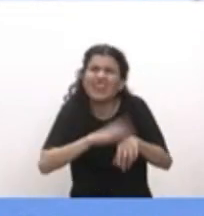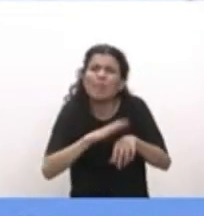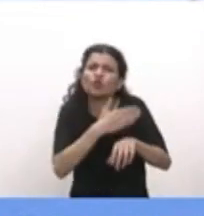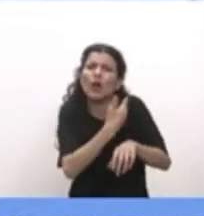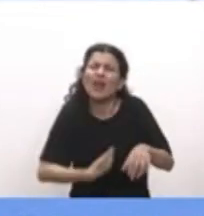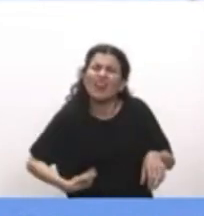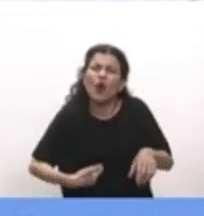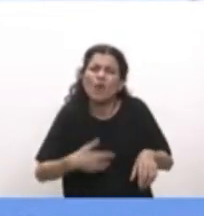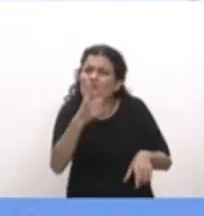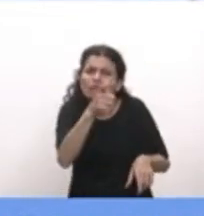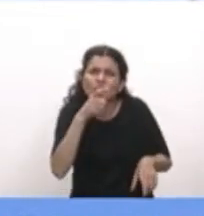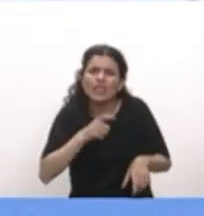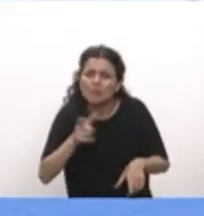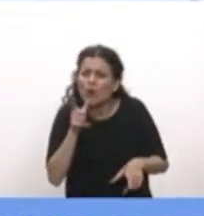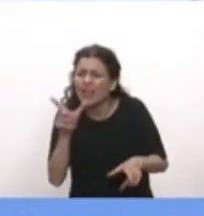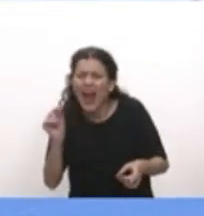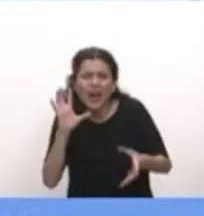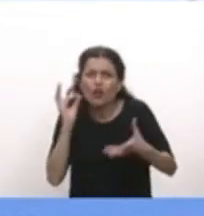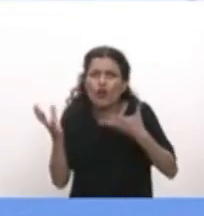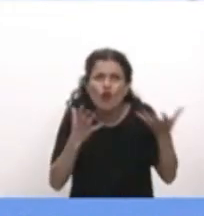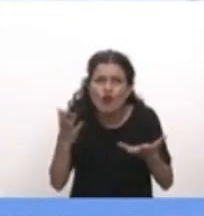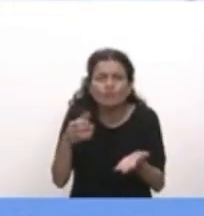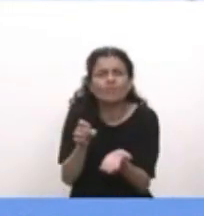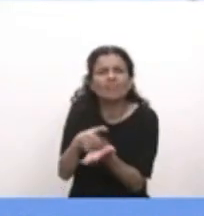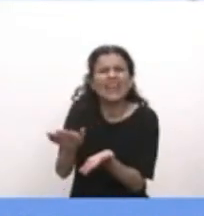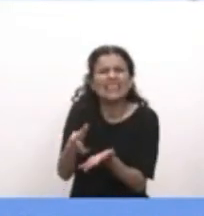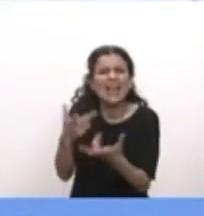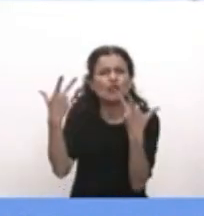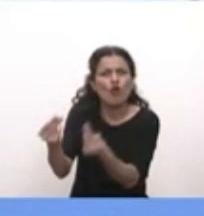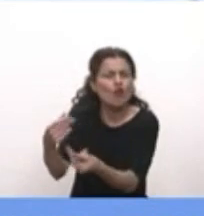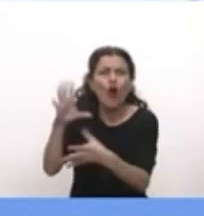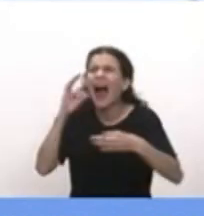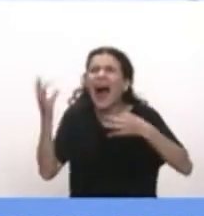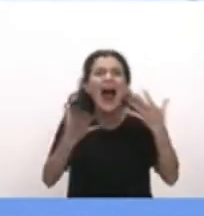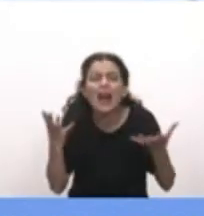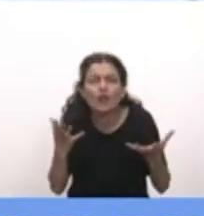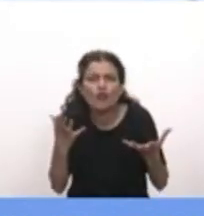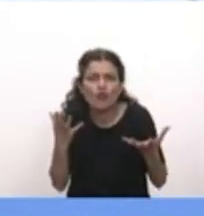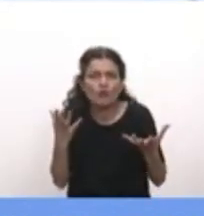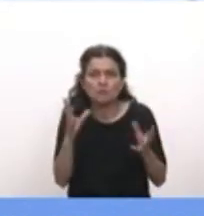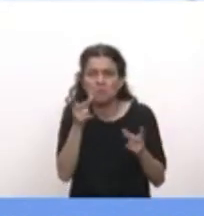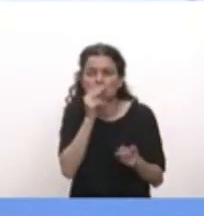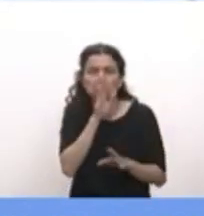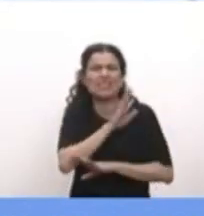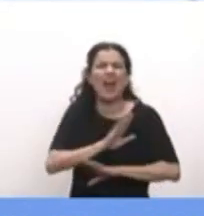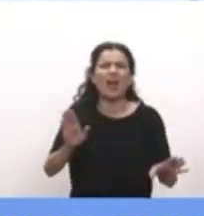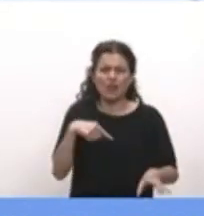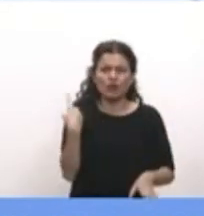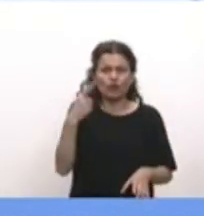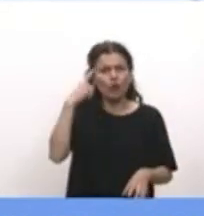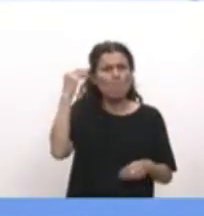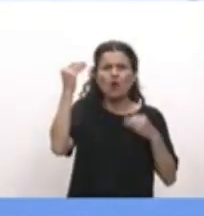no supieron rechazar lo que tiene que ver con la visita, que a nosotros sí nos preocupa, y nos ocupa